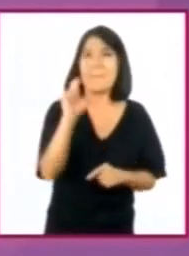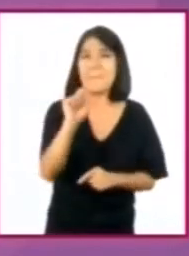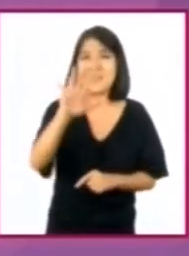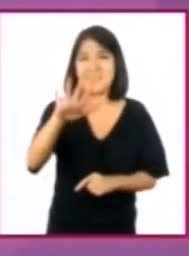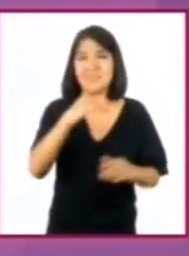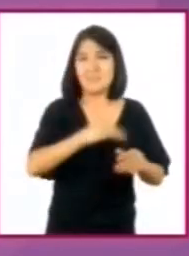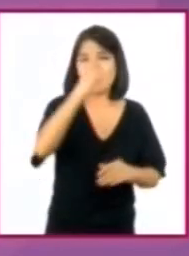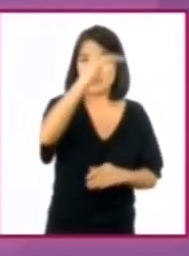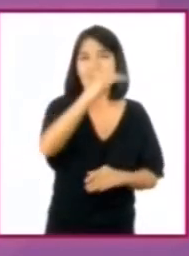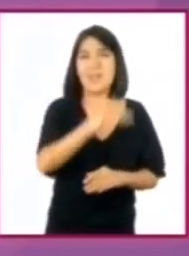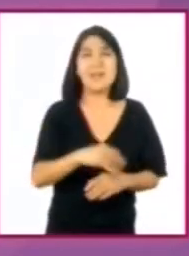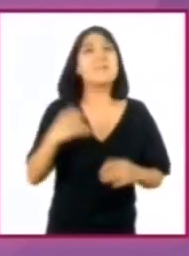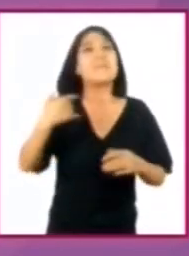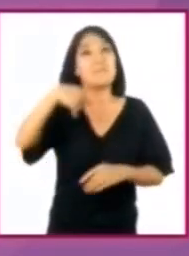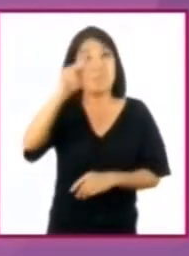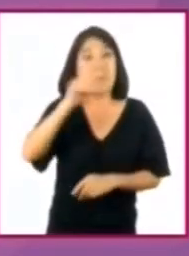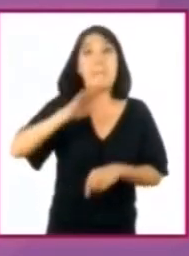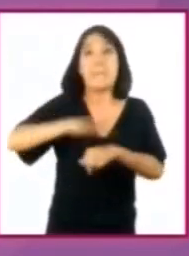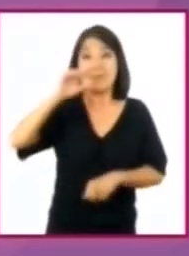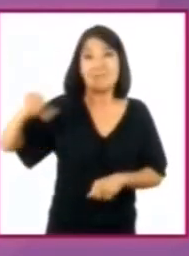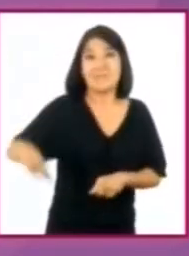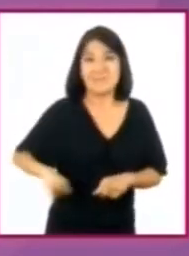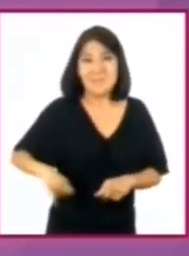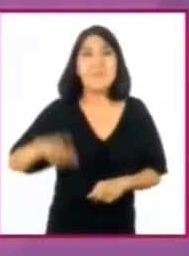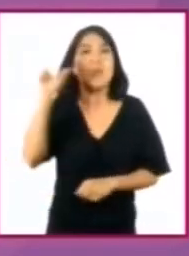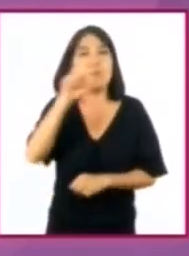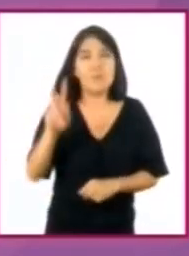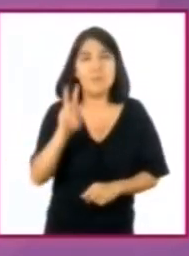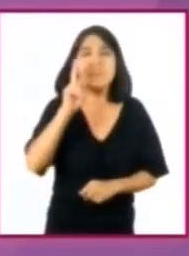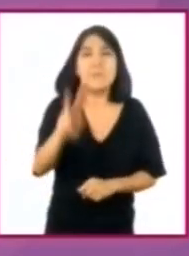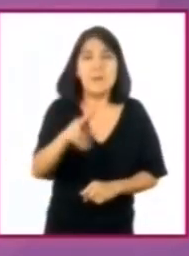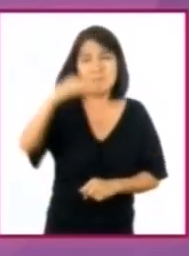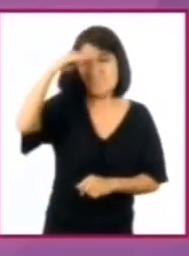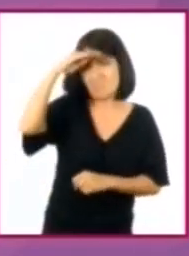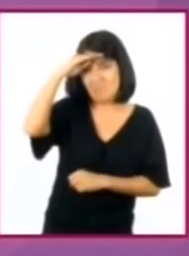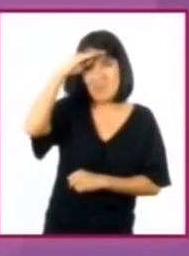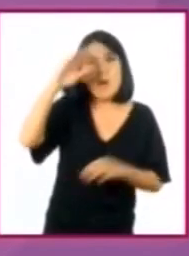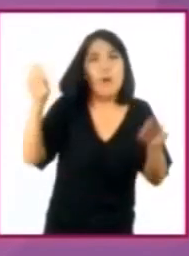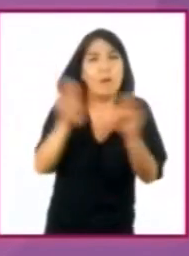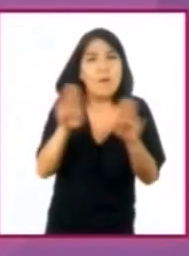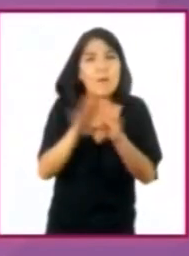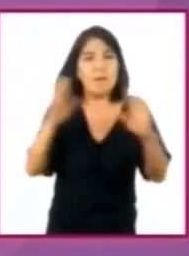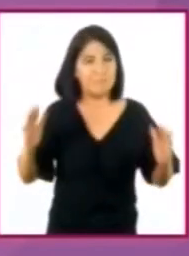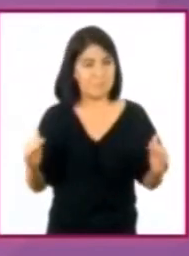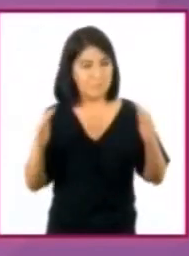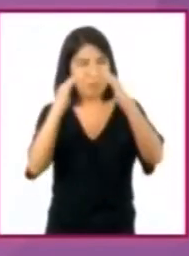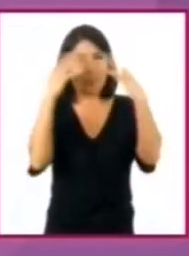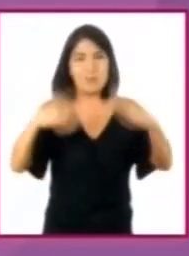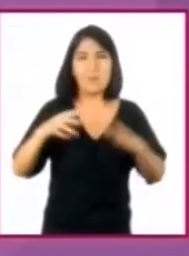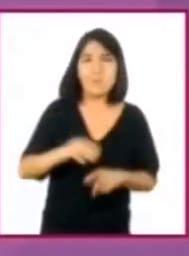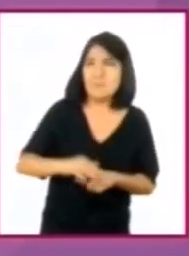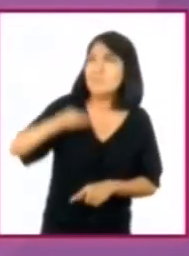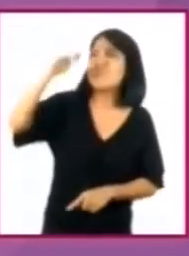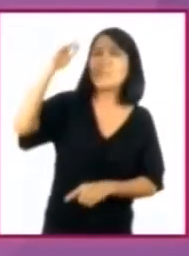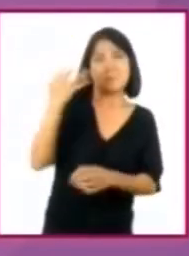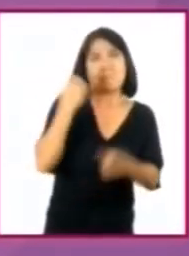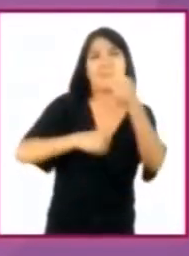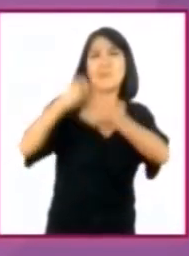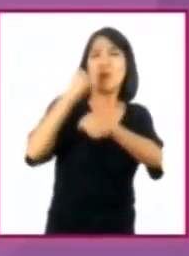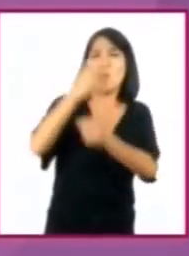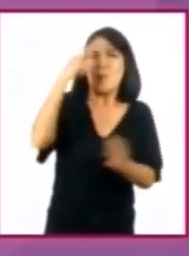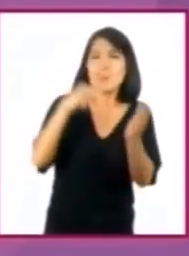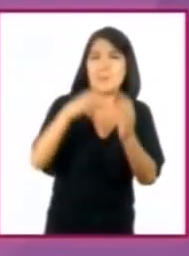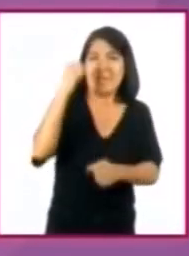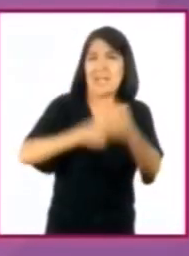Pero se pone mucho más interesante cuando te pones a pensar cómo es que hicieron para construir cosas tan altas hace más de 2000 años.